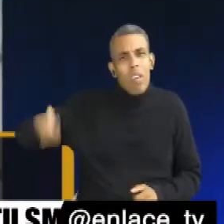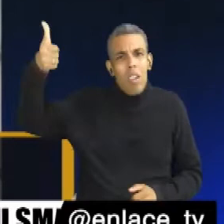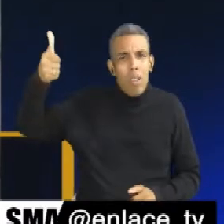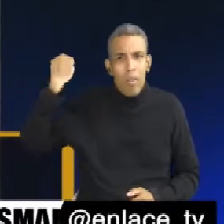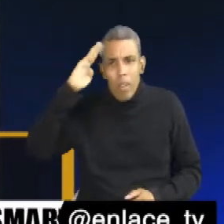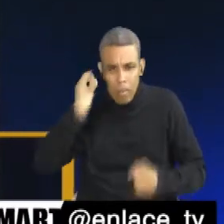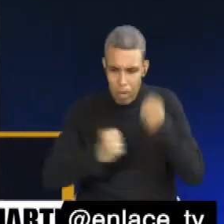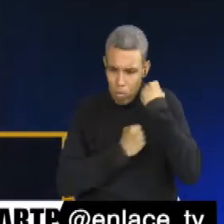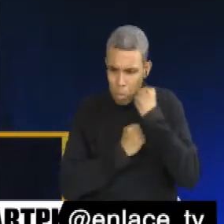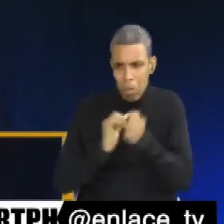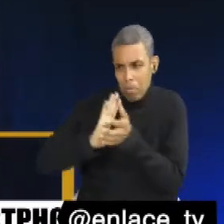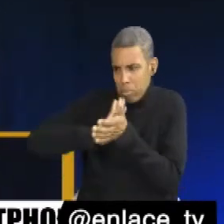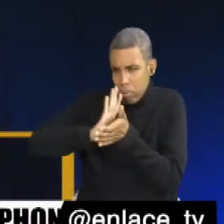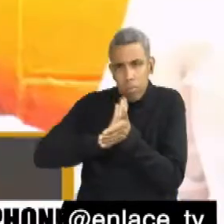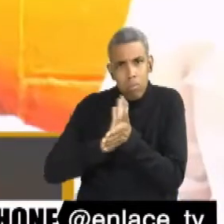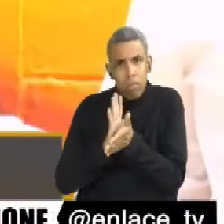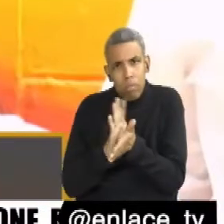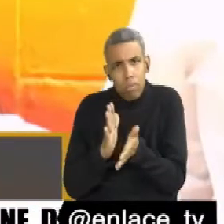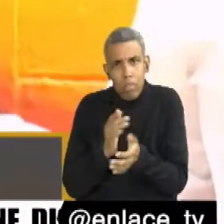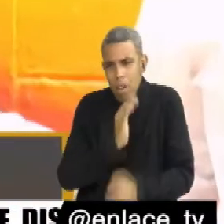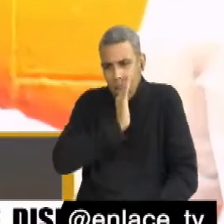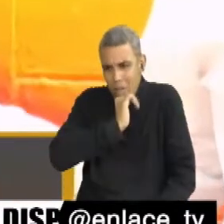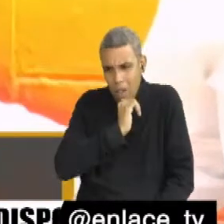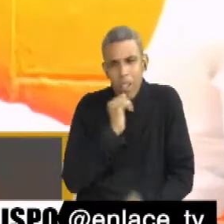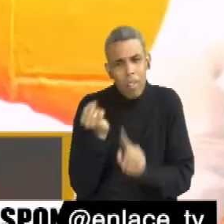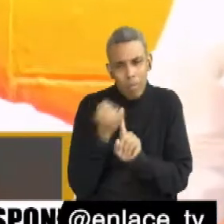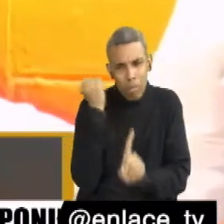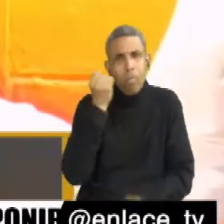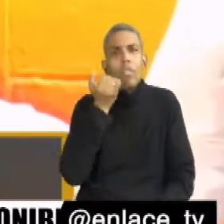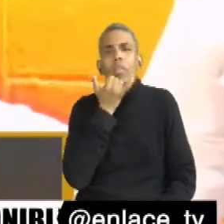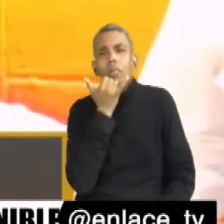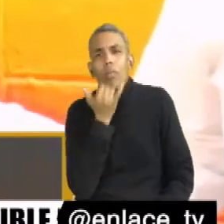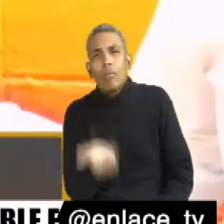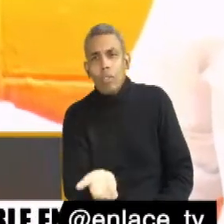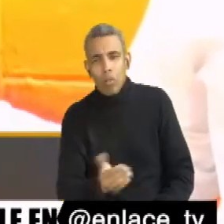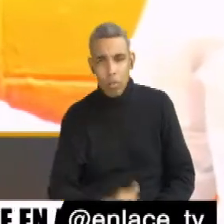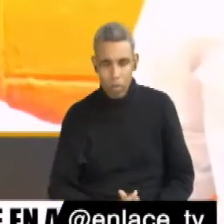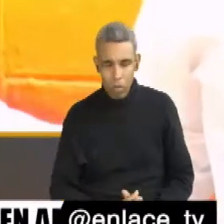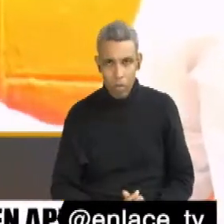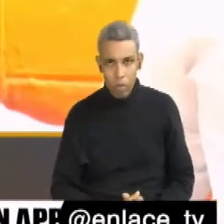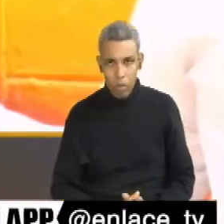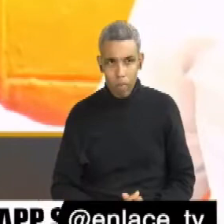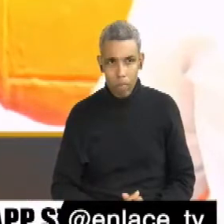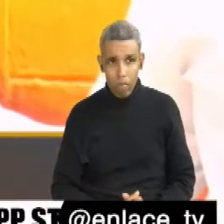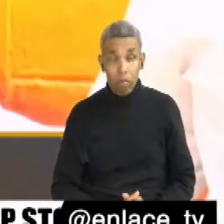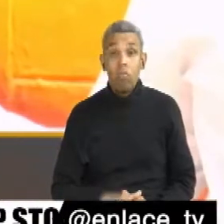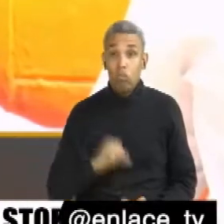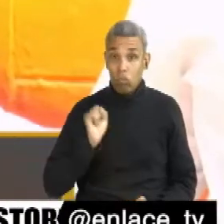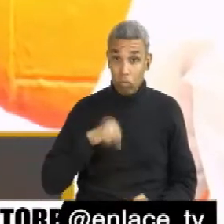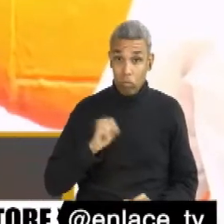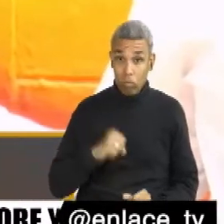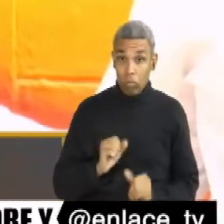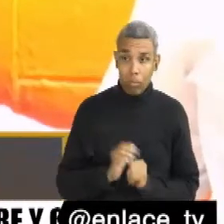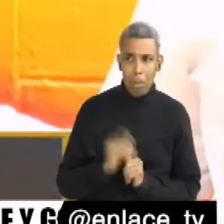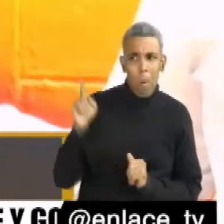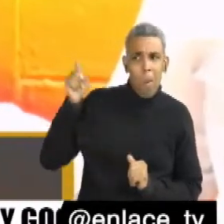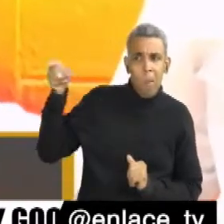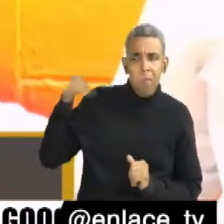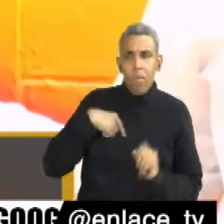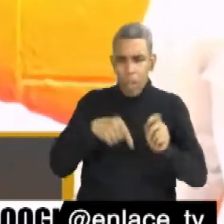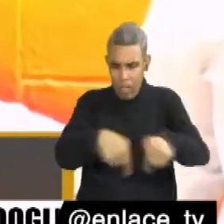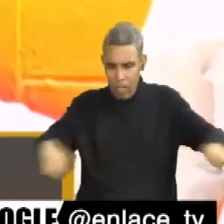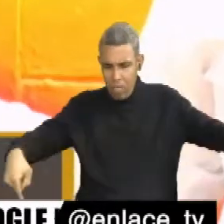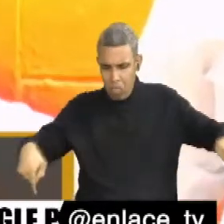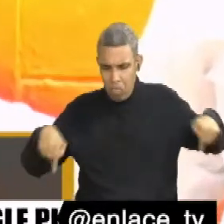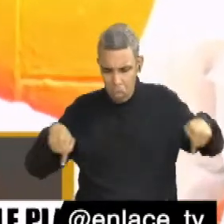tuvo información sobre el trágico hecho. En unos hechos normalmente usuales en el ejército, en los cuales se hacen unos procedimientos entre los